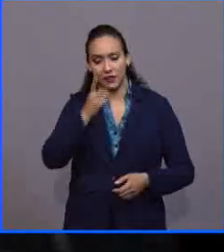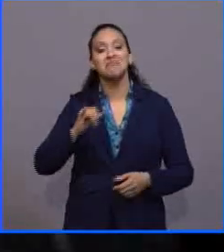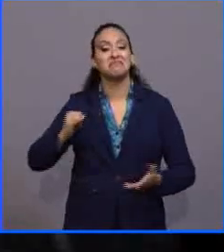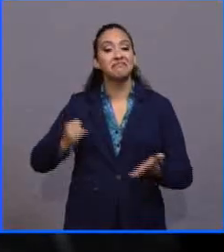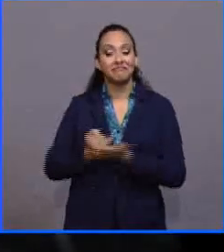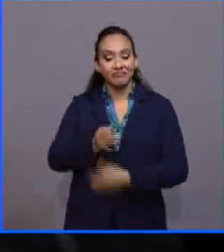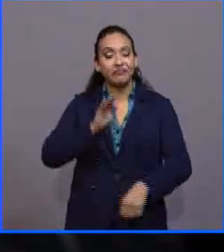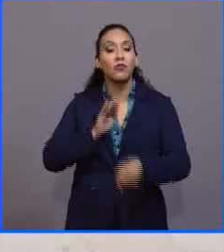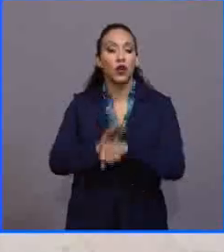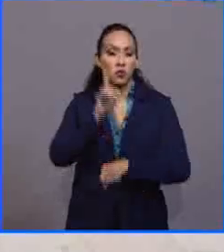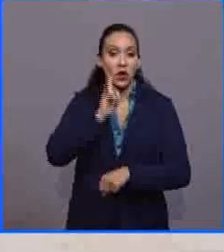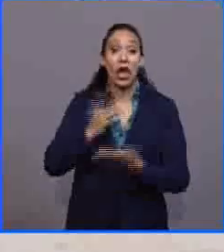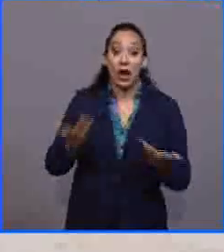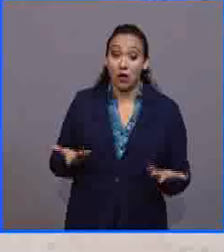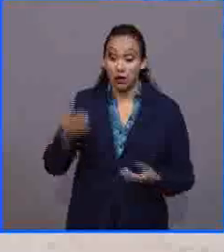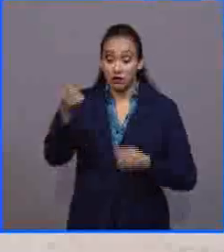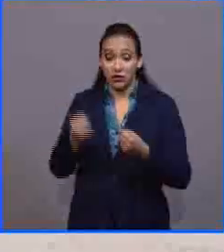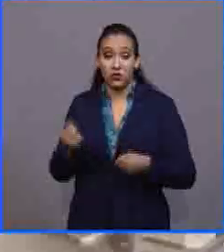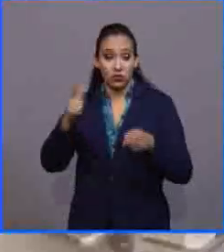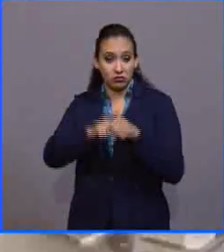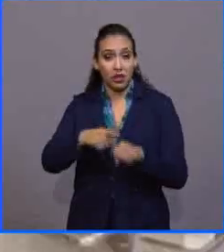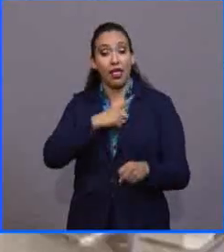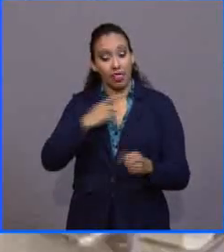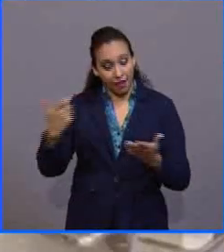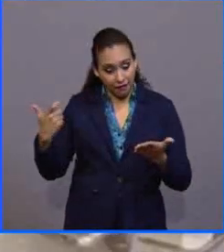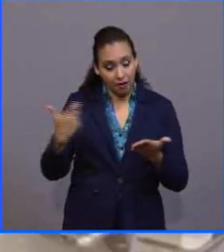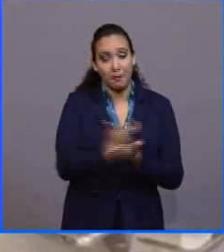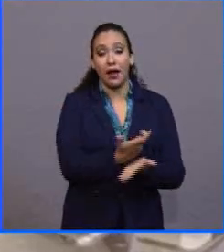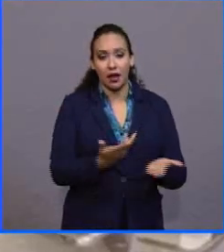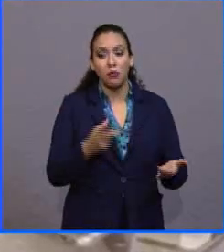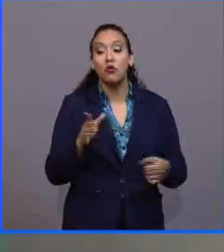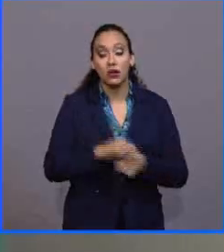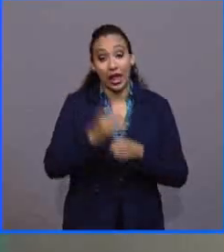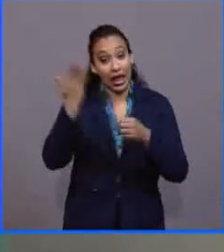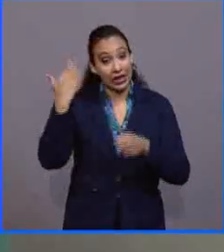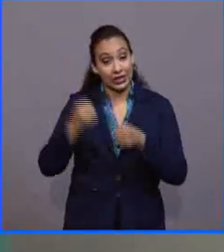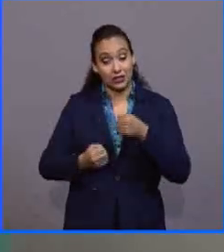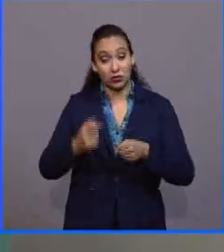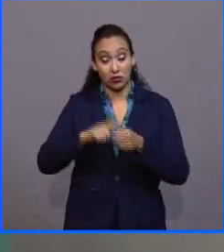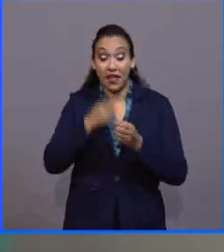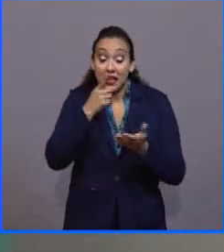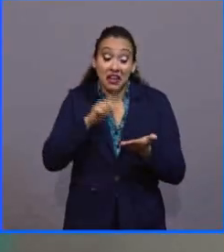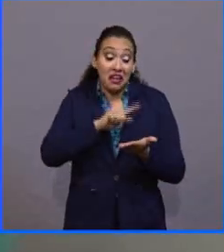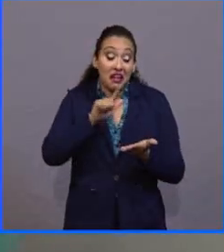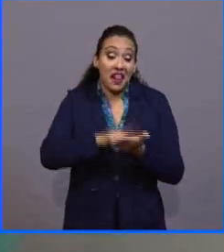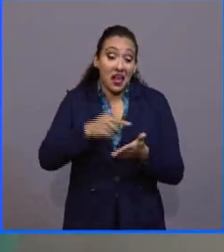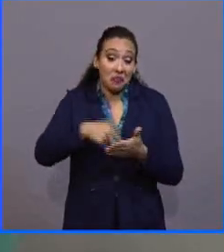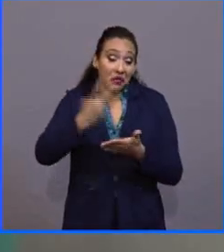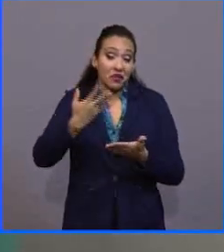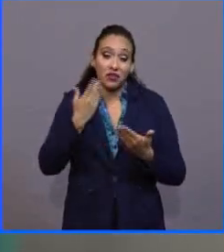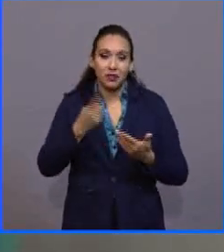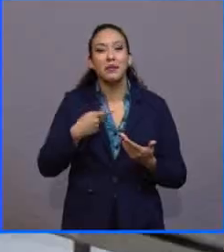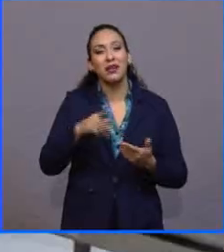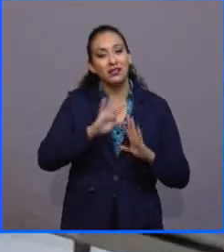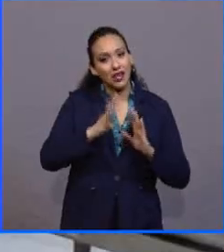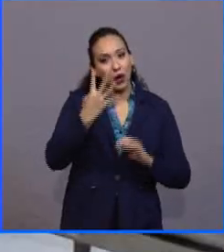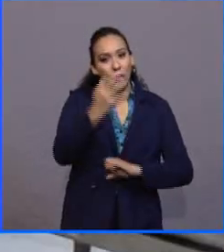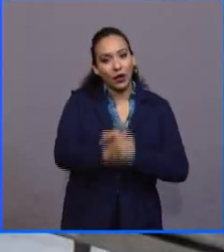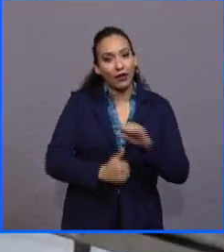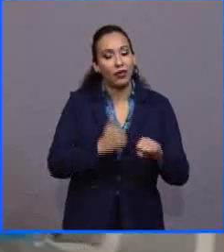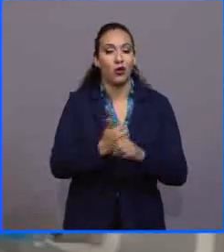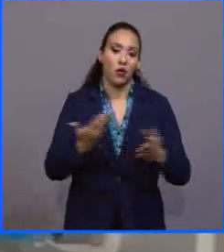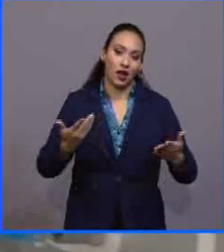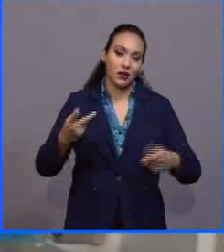con el fin de que el Seguro Social le otorgara las prestaciones negadas, pero como en el caso ya habían pasado 4 años desde que